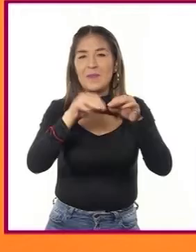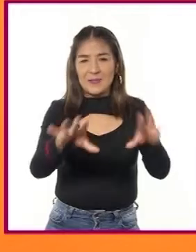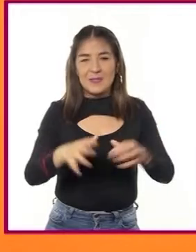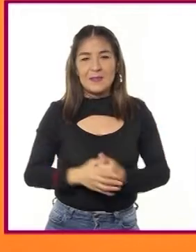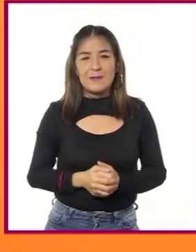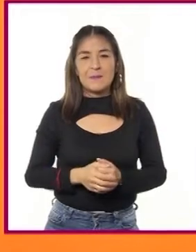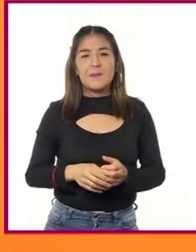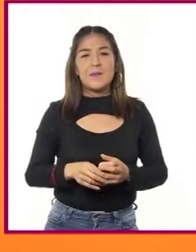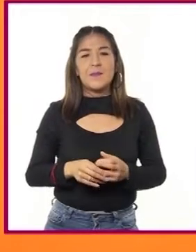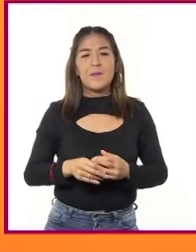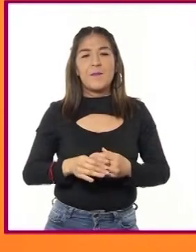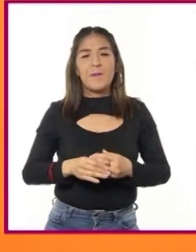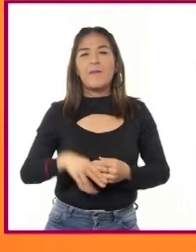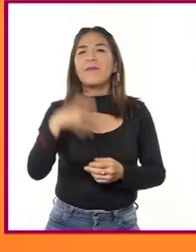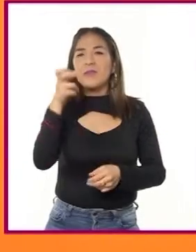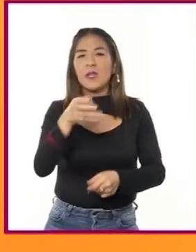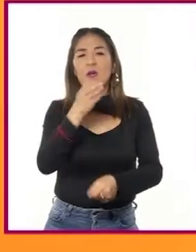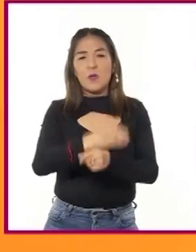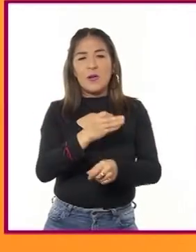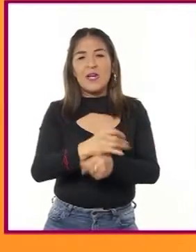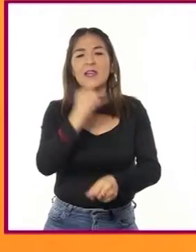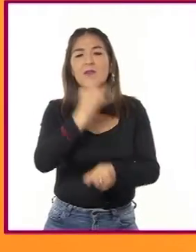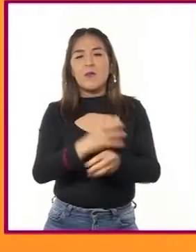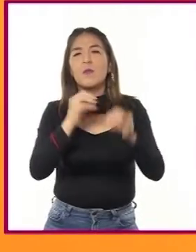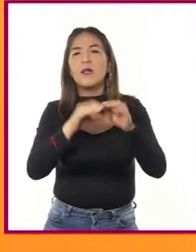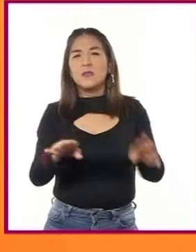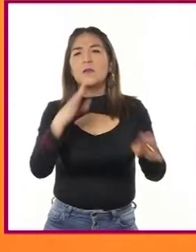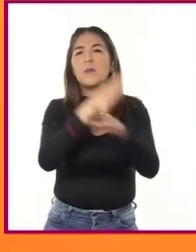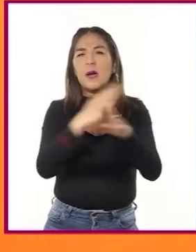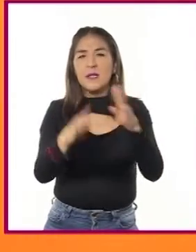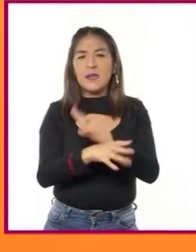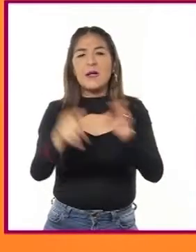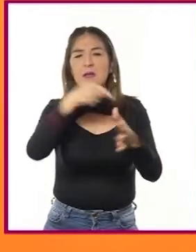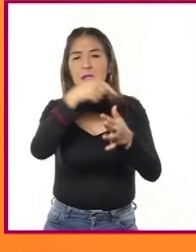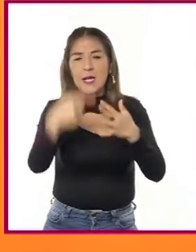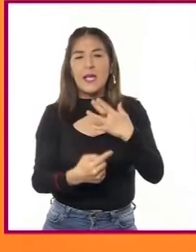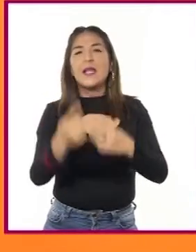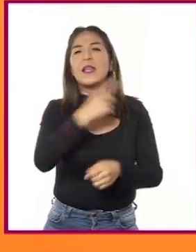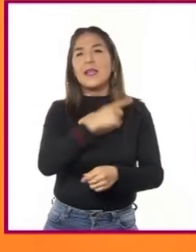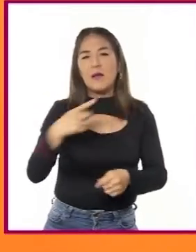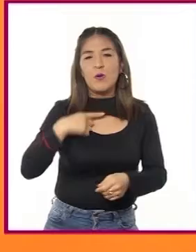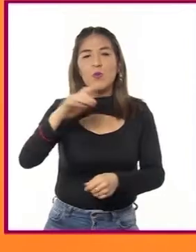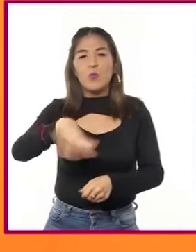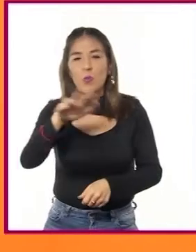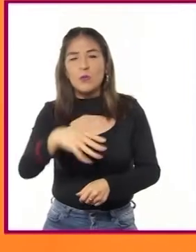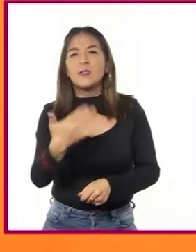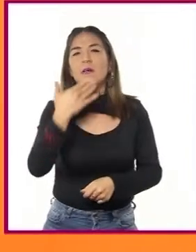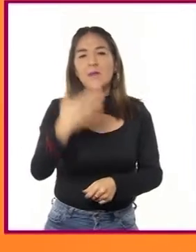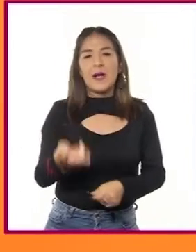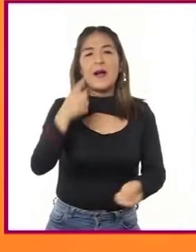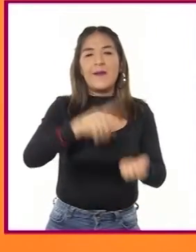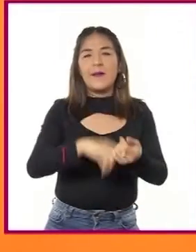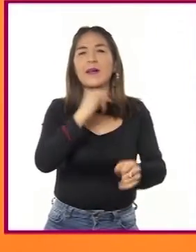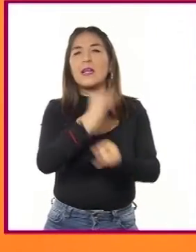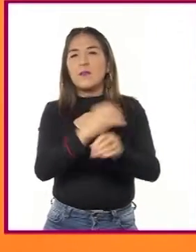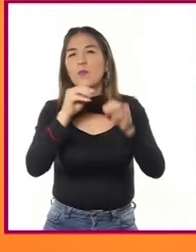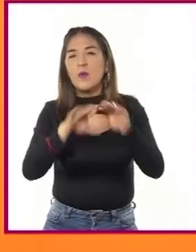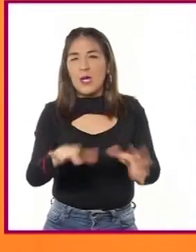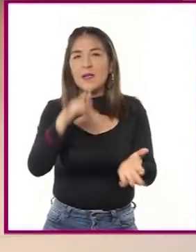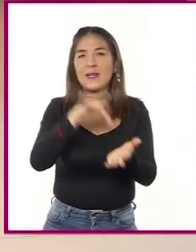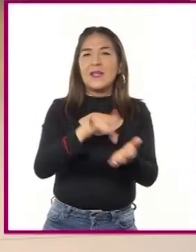poder echar mano de todos estos recursos, debemos plantearnos estrategias de búsqueda en los medios digitales e